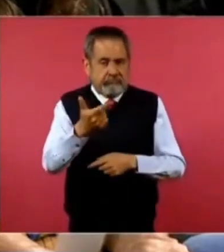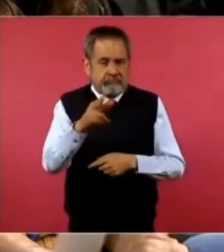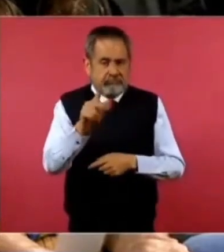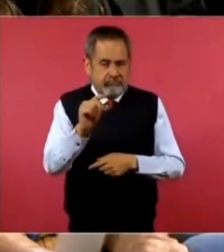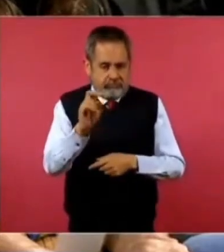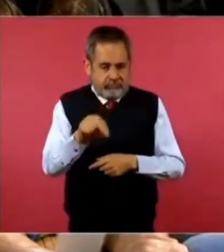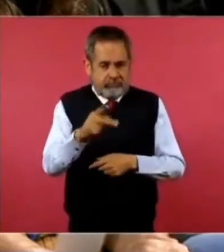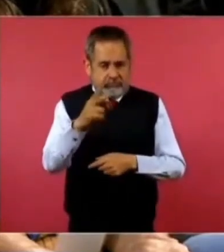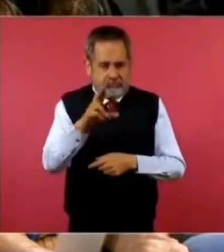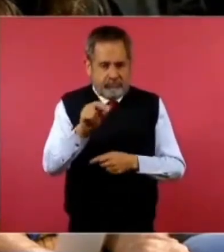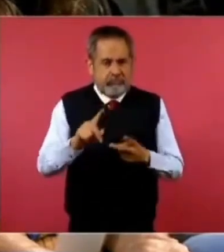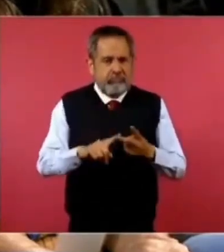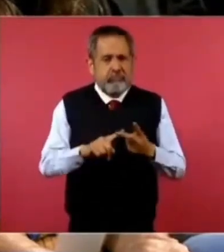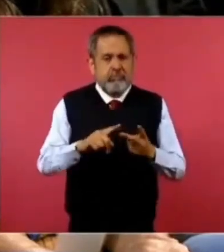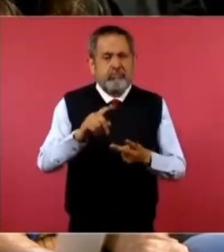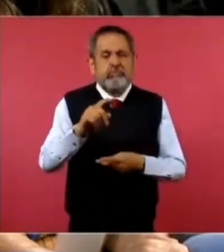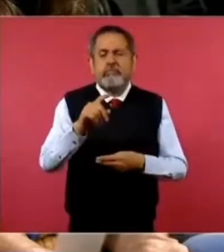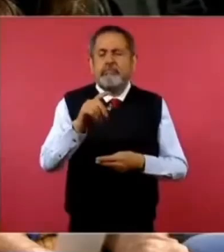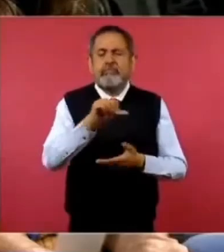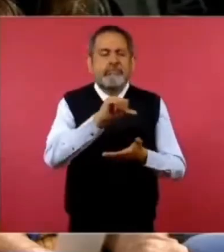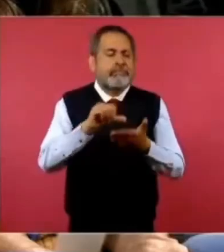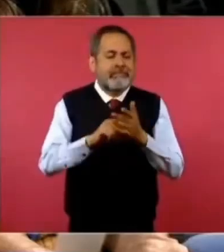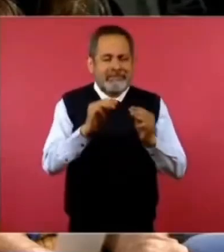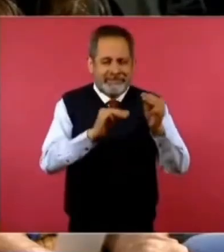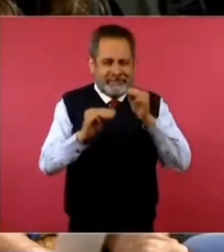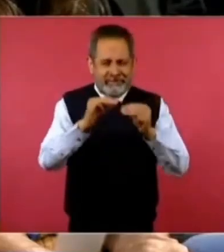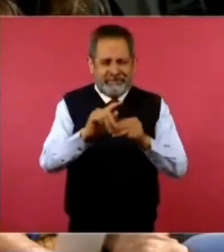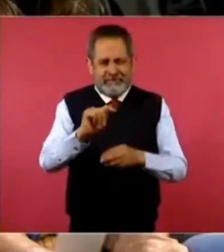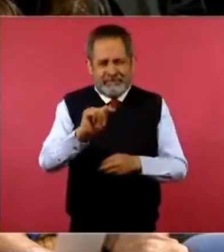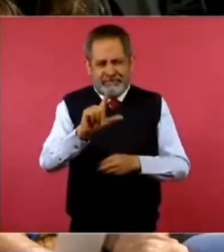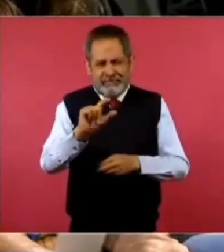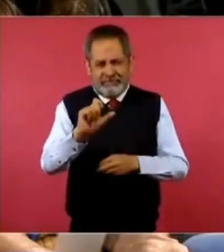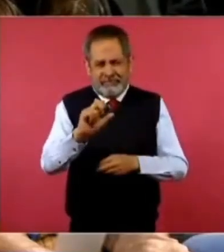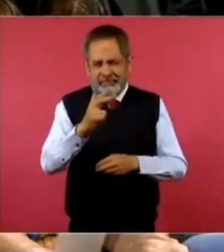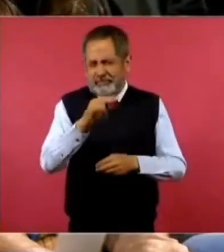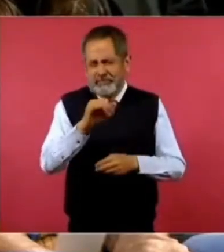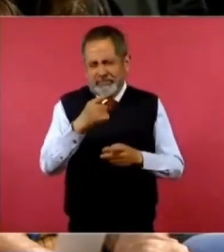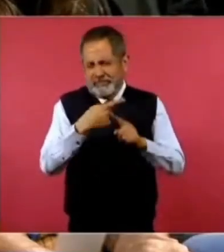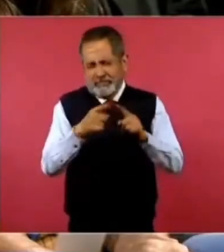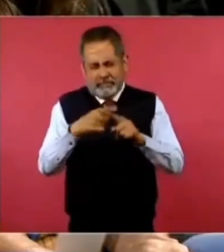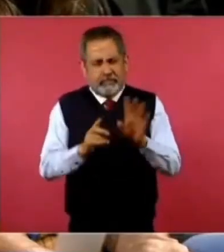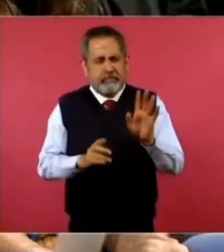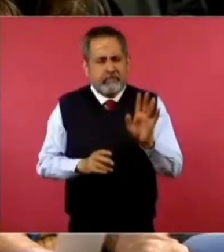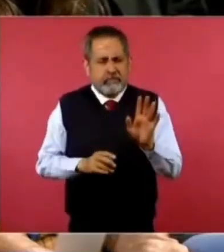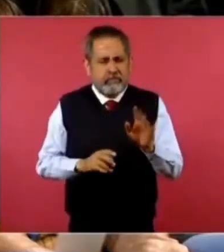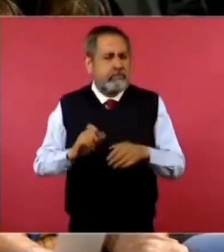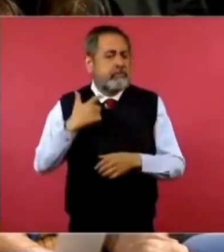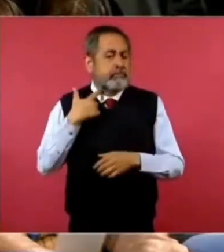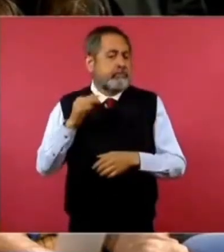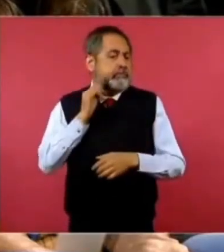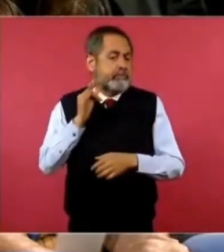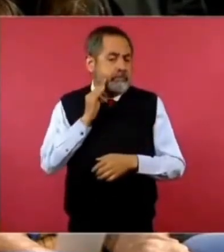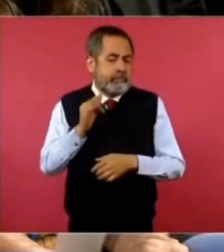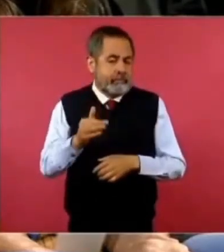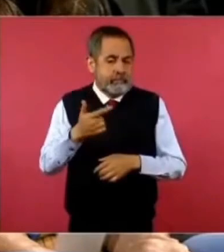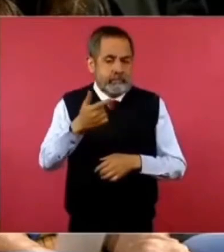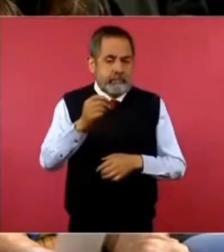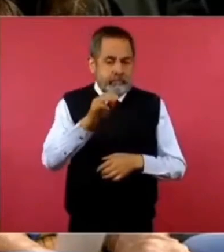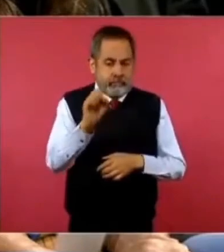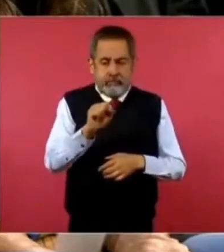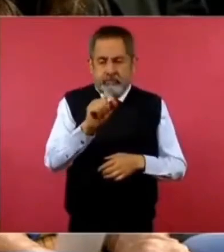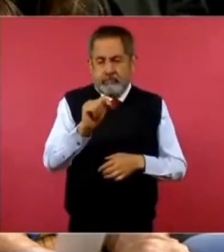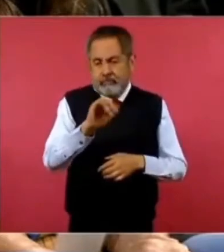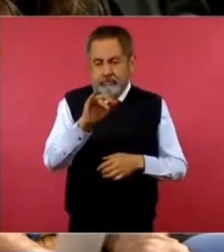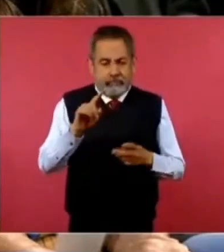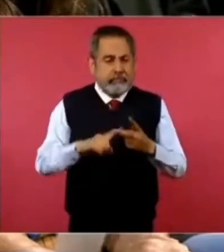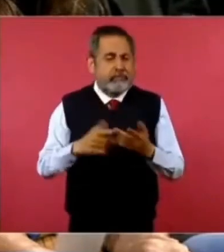Juárez, el Centro de Derechos Humanos de la Montaña Tlachinoyan, el ex fiscal Gómez Trejo, el